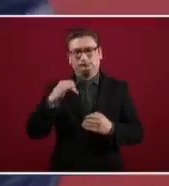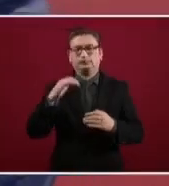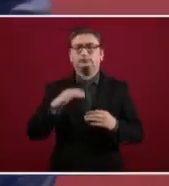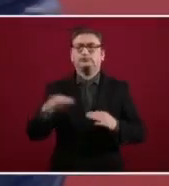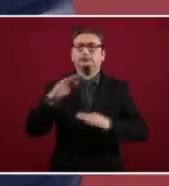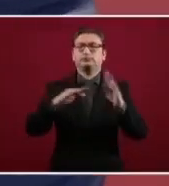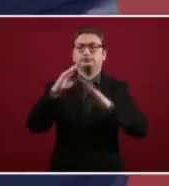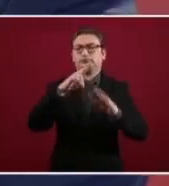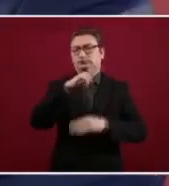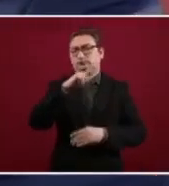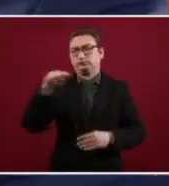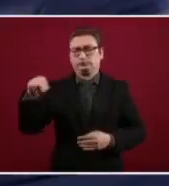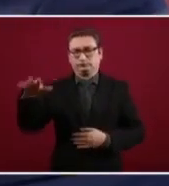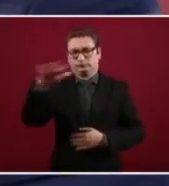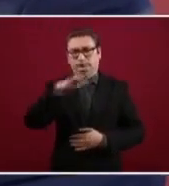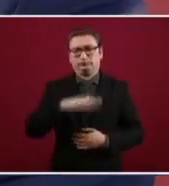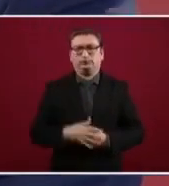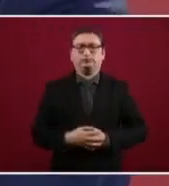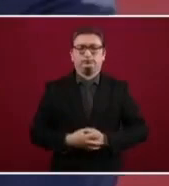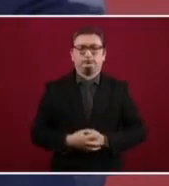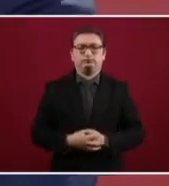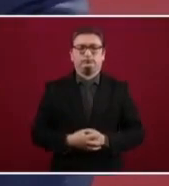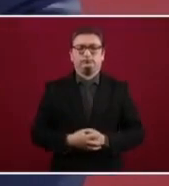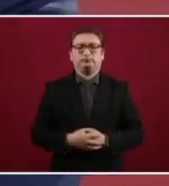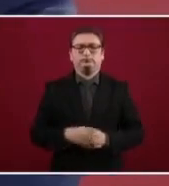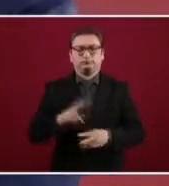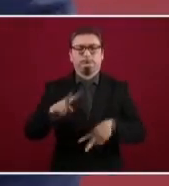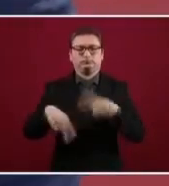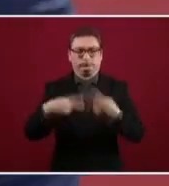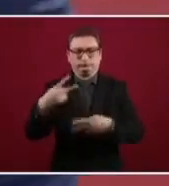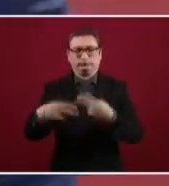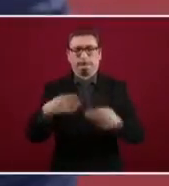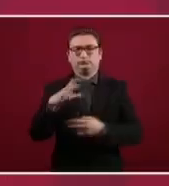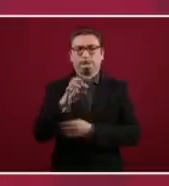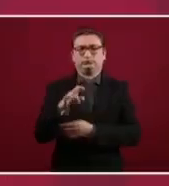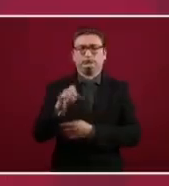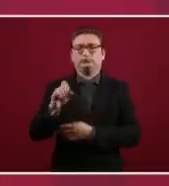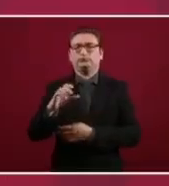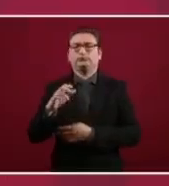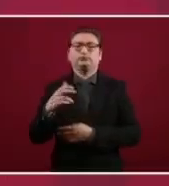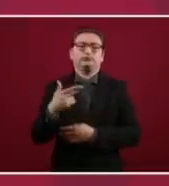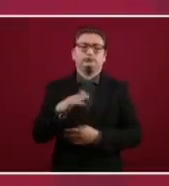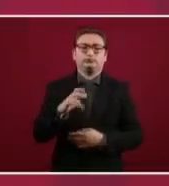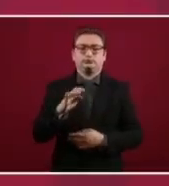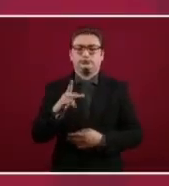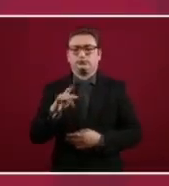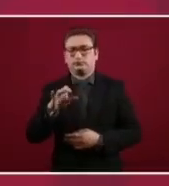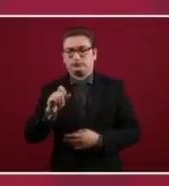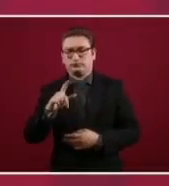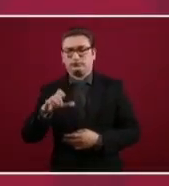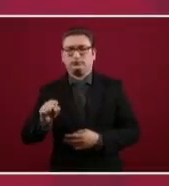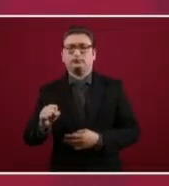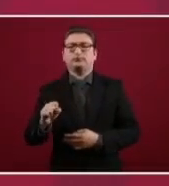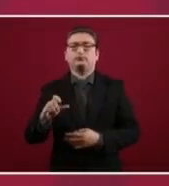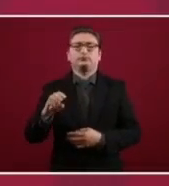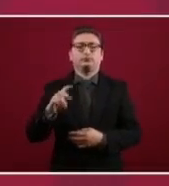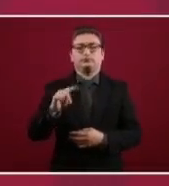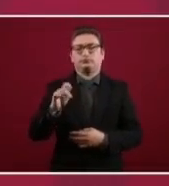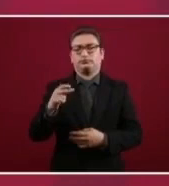de nayarit vamos a estar con cobras con huicholes con temple ones